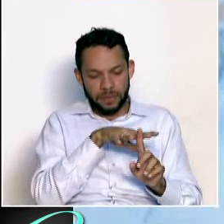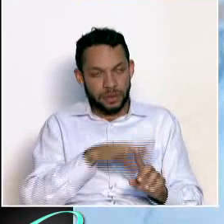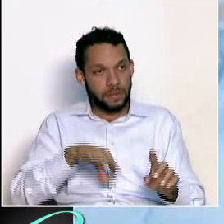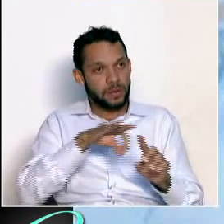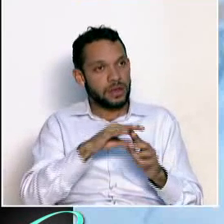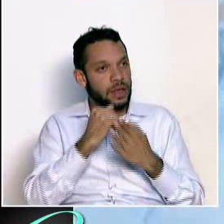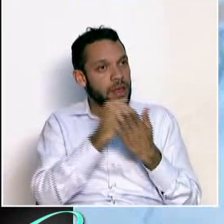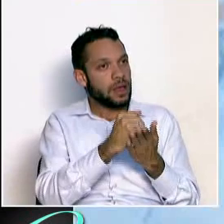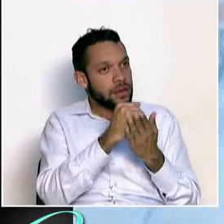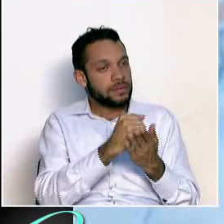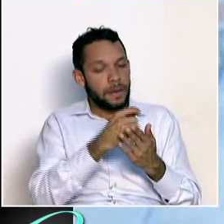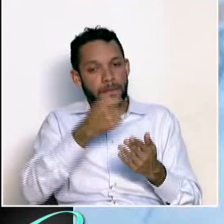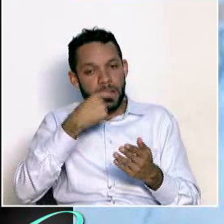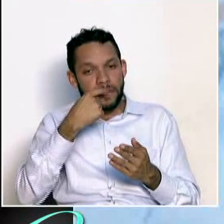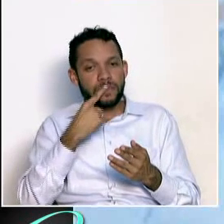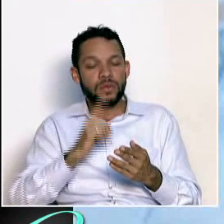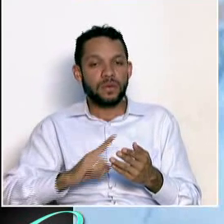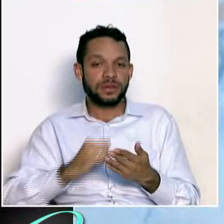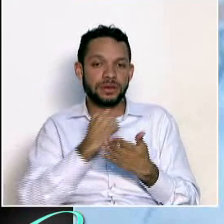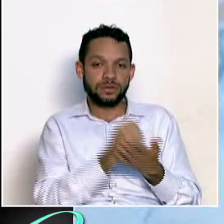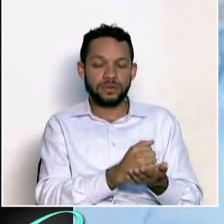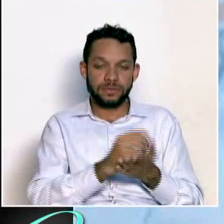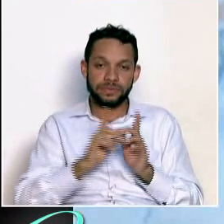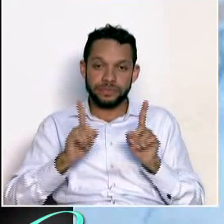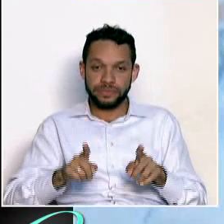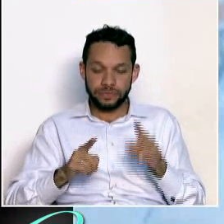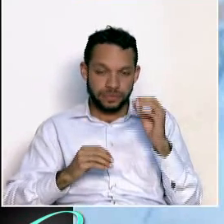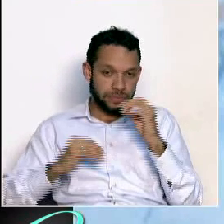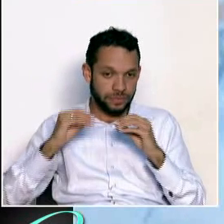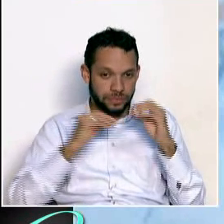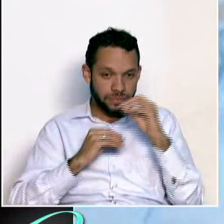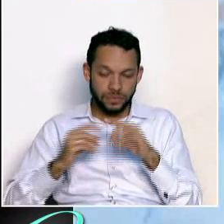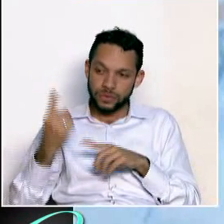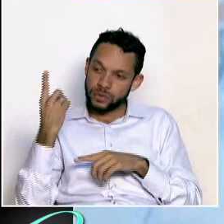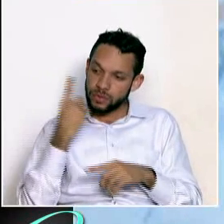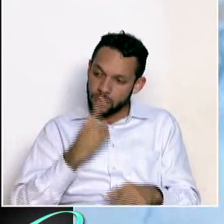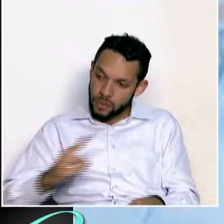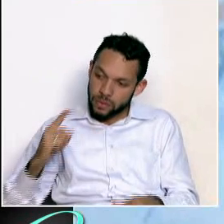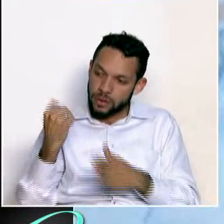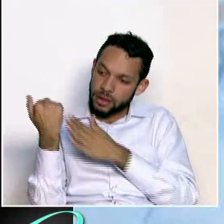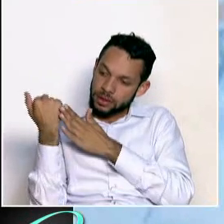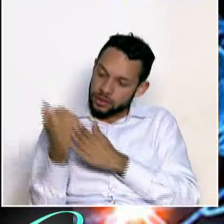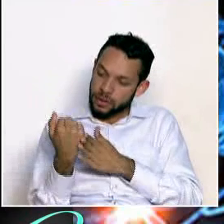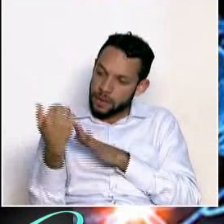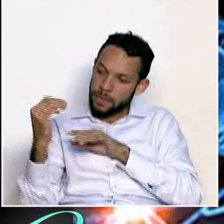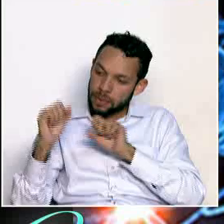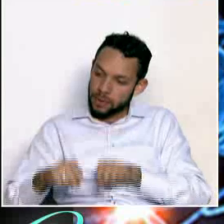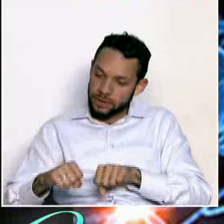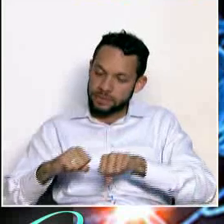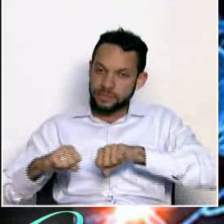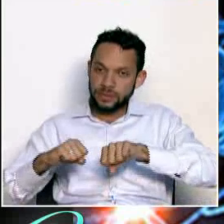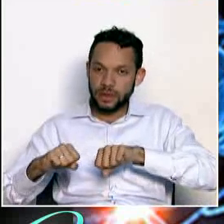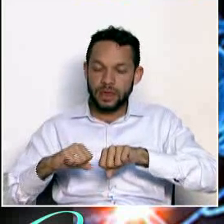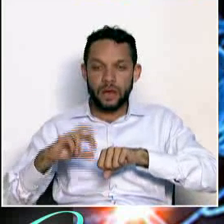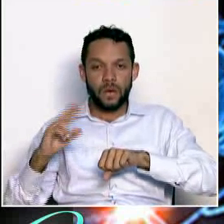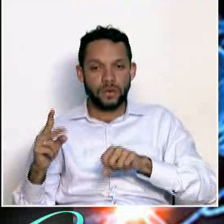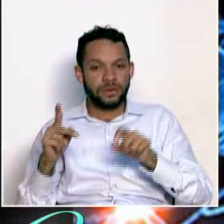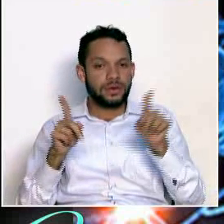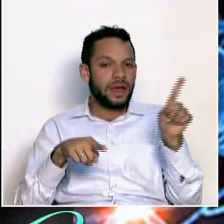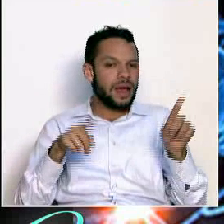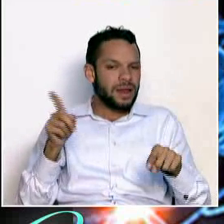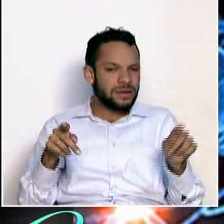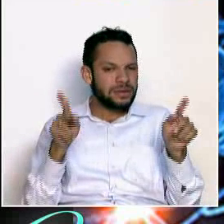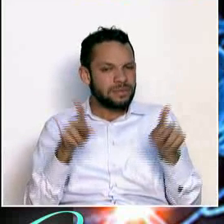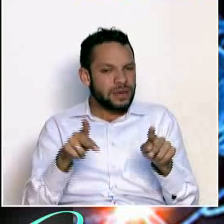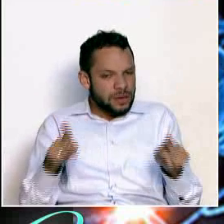emplear medicamentos más fuertes. ¿En qué otro tipo de terapia se podría hacer? Las personas que tienen